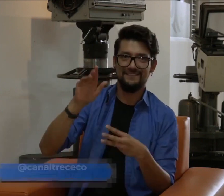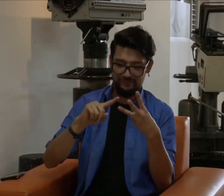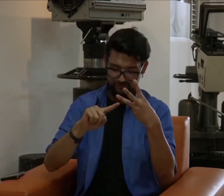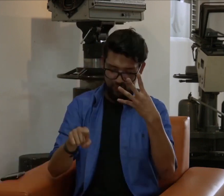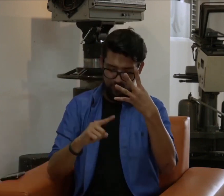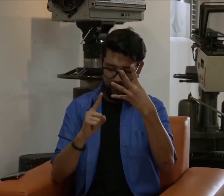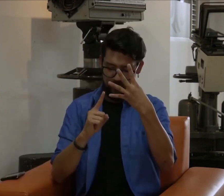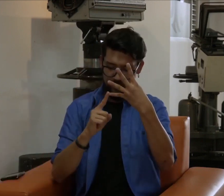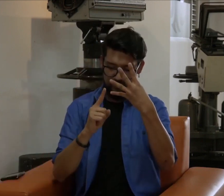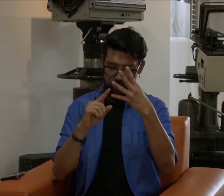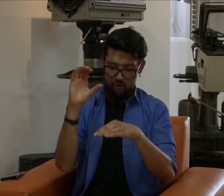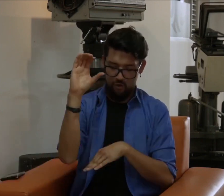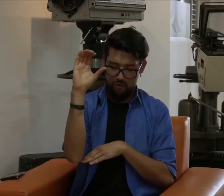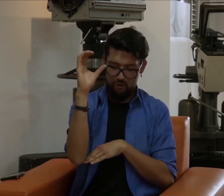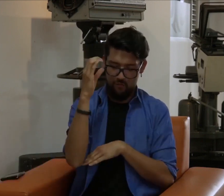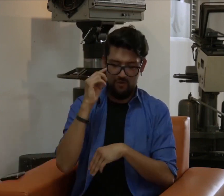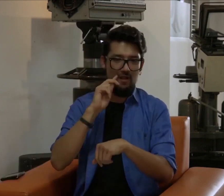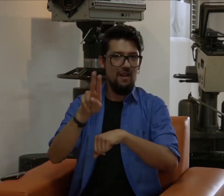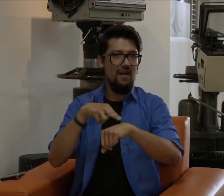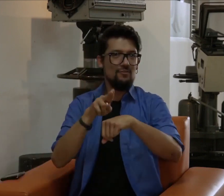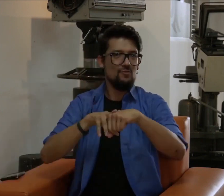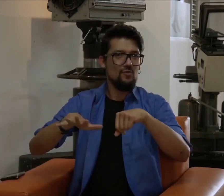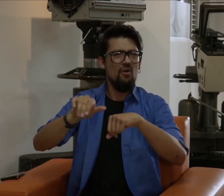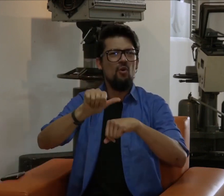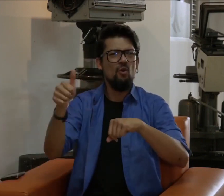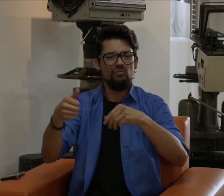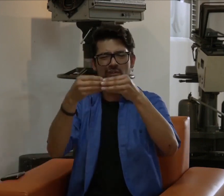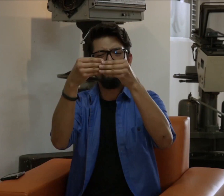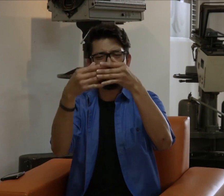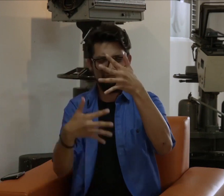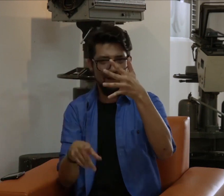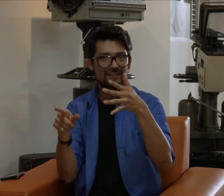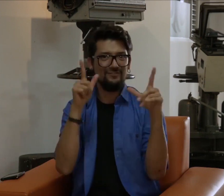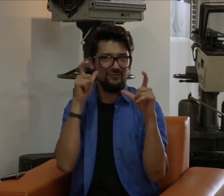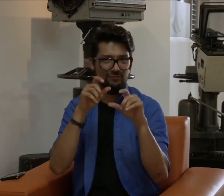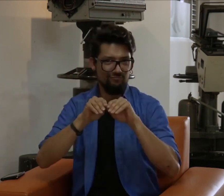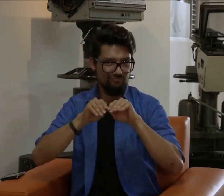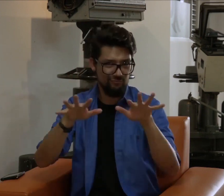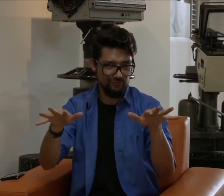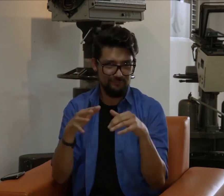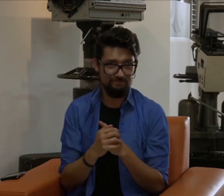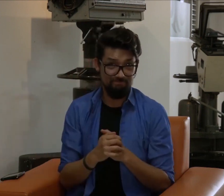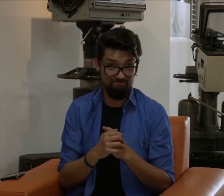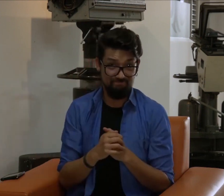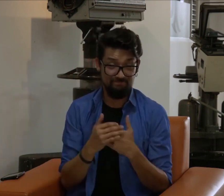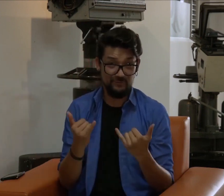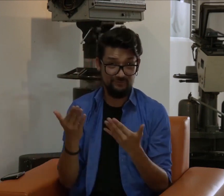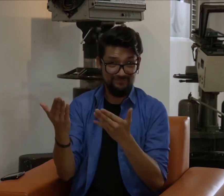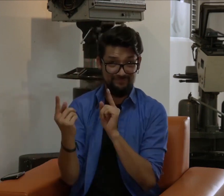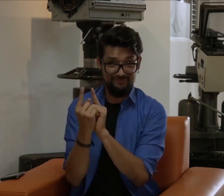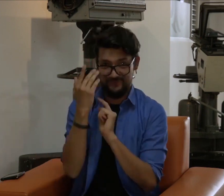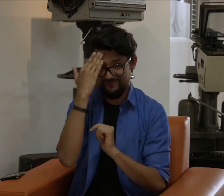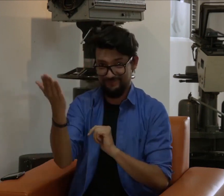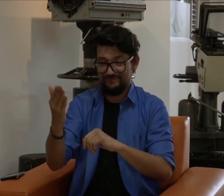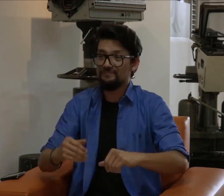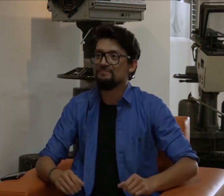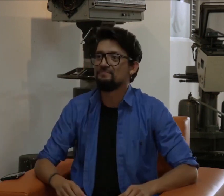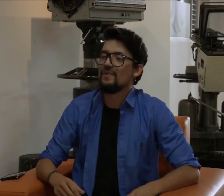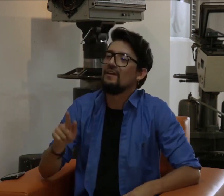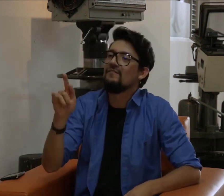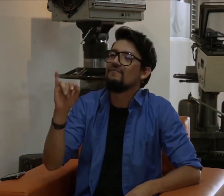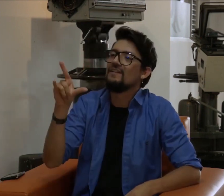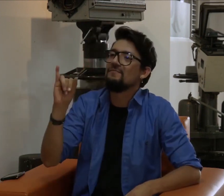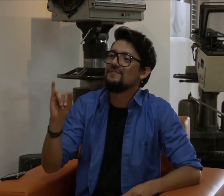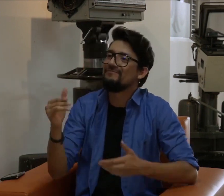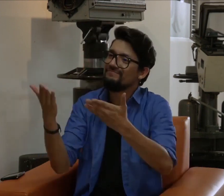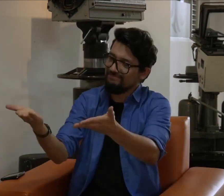Así es Cota y... 16. al natural. 16. Entre muchos otros. 17. Filiberto, muchas